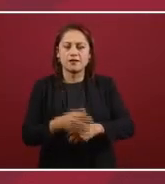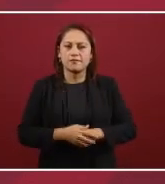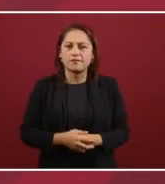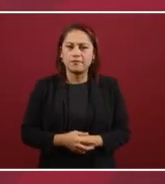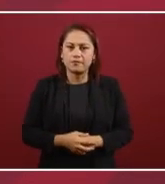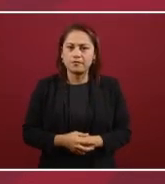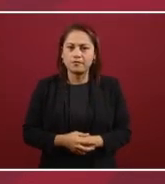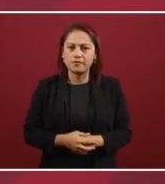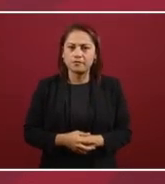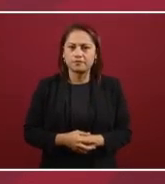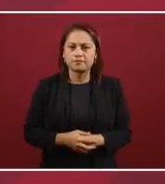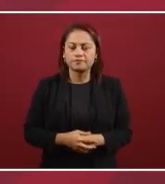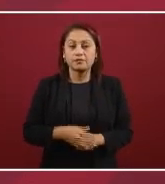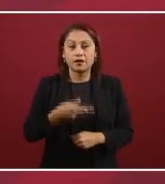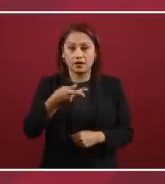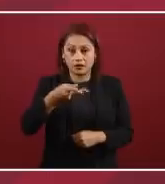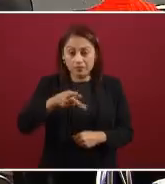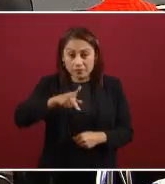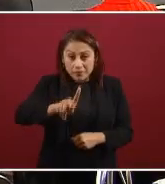Y hay